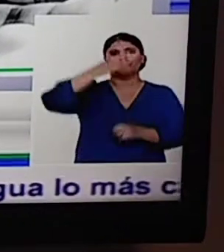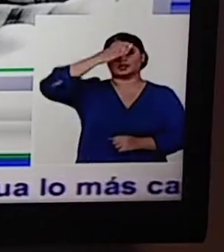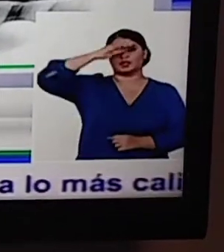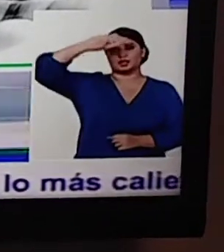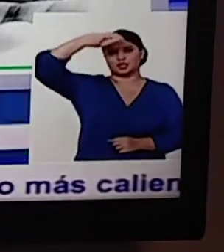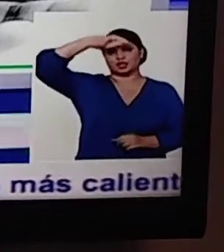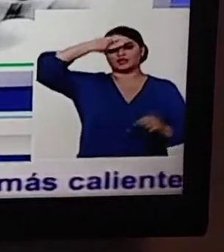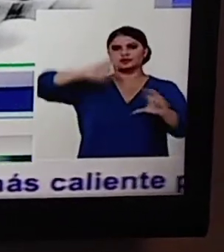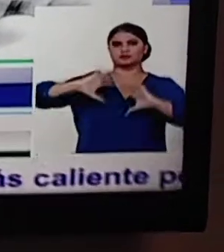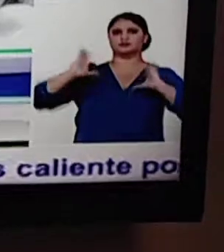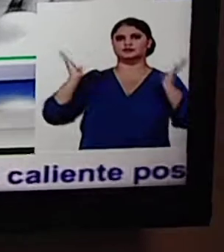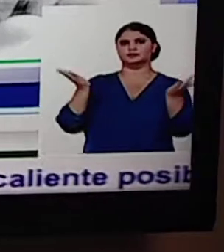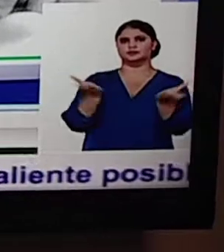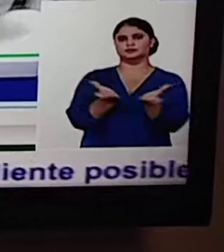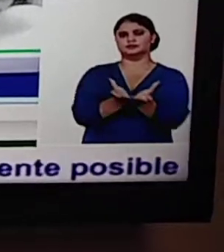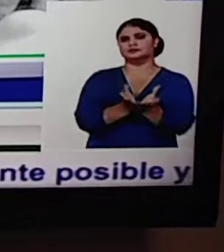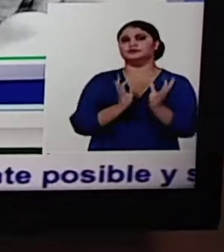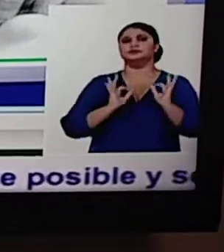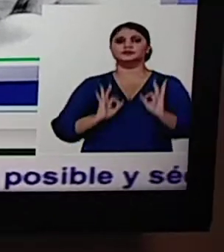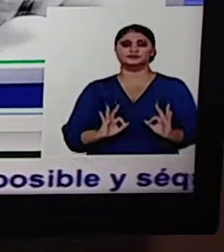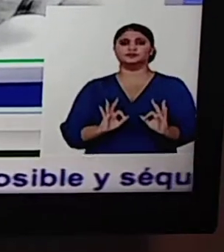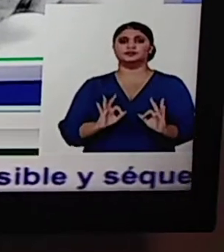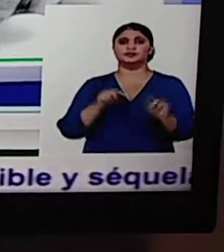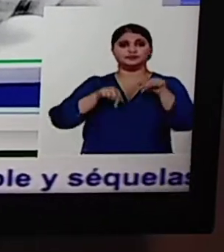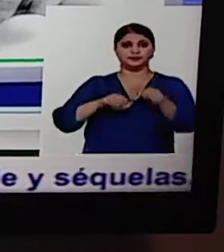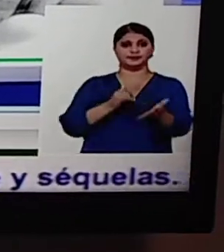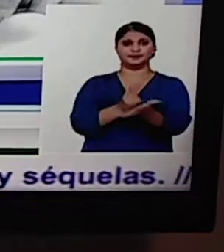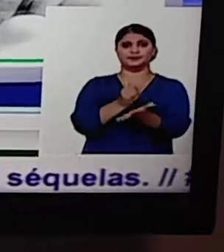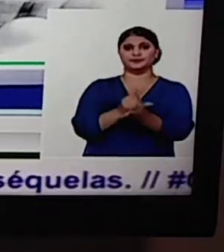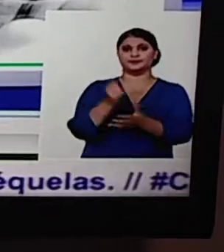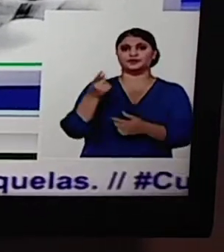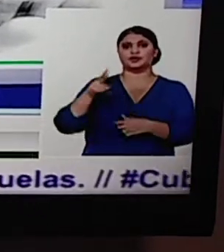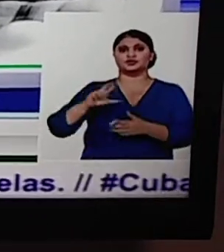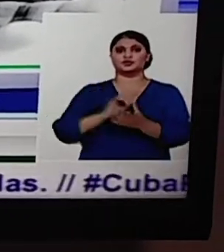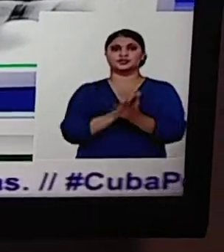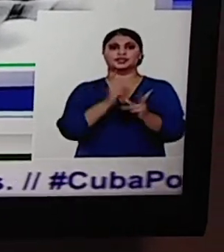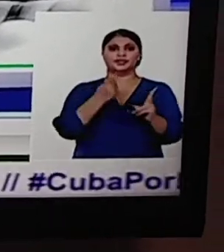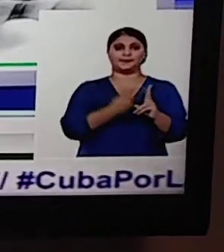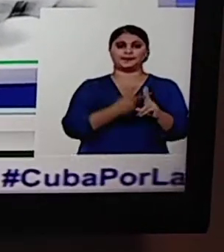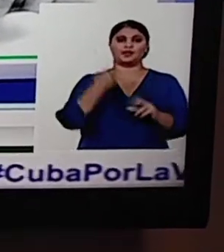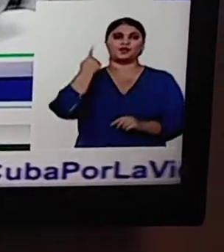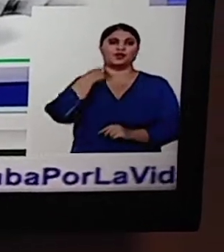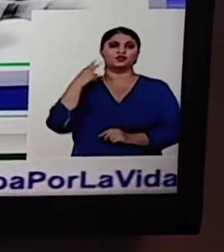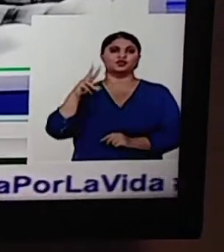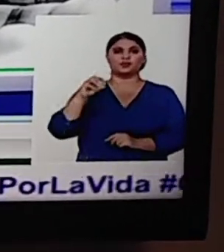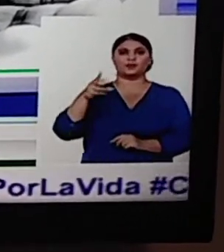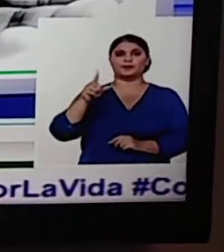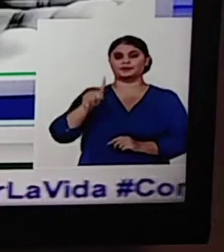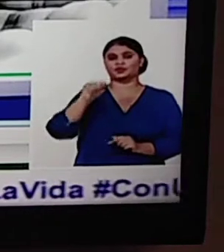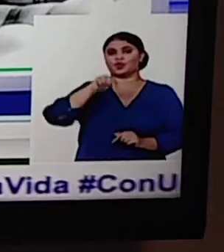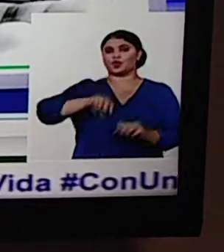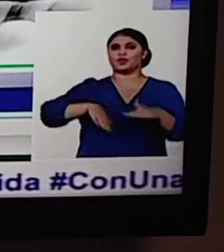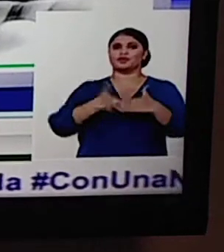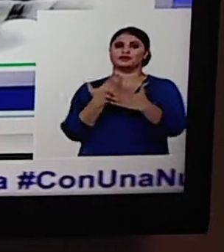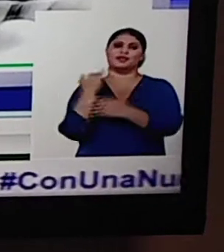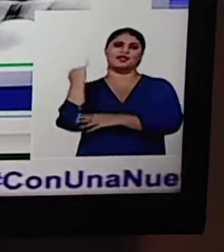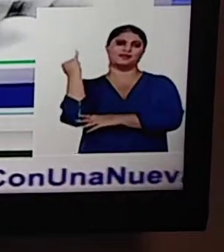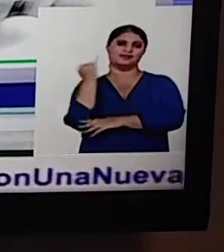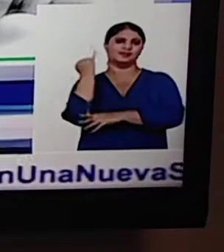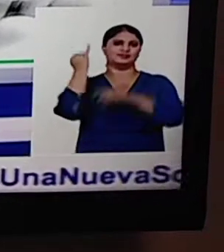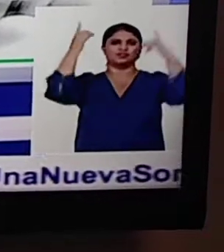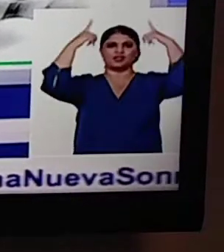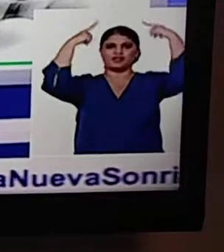Es miércoles 12 de mayo del año 2021. Hoy el mundo conmemora el Día Internacional de la Enfermería, una noble